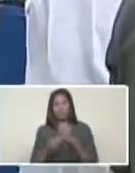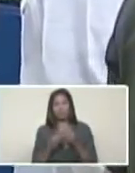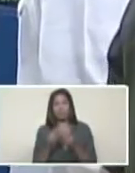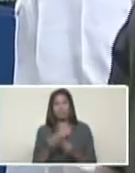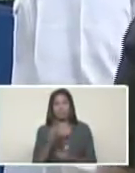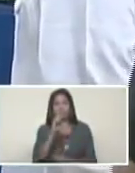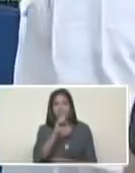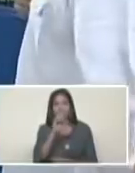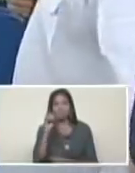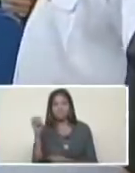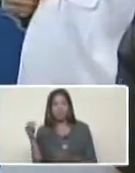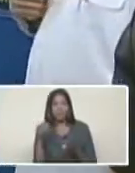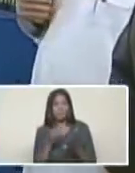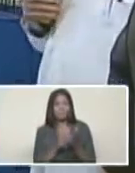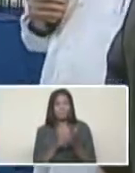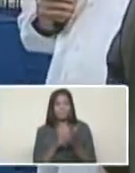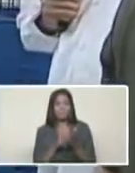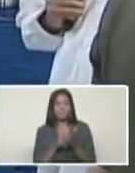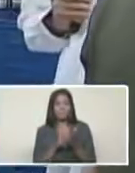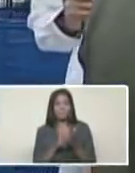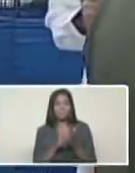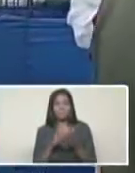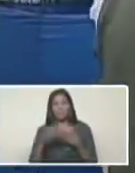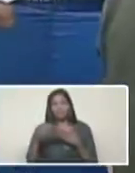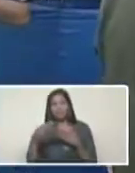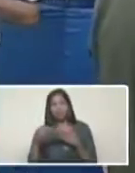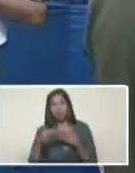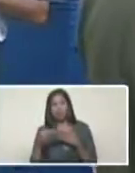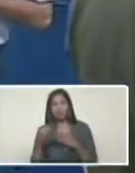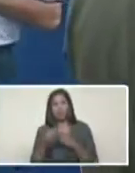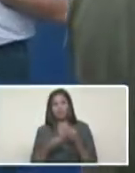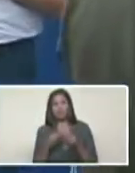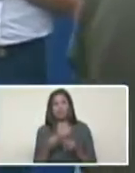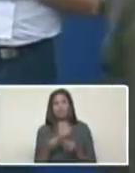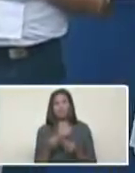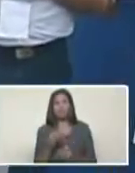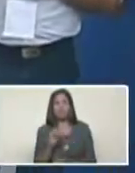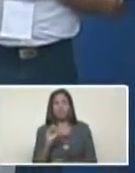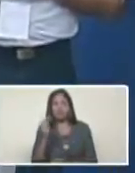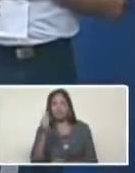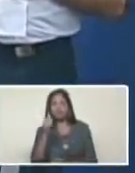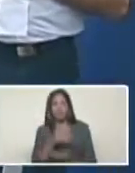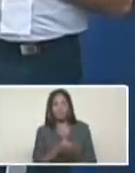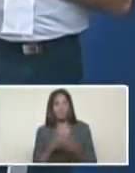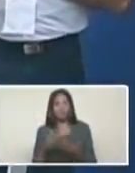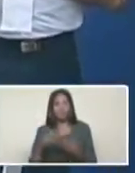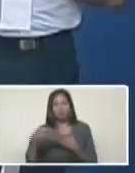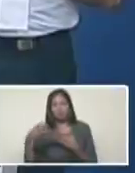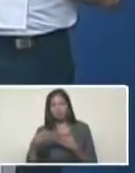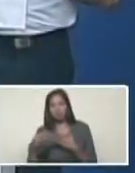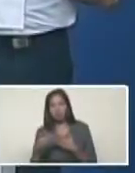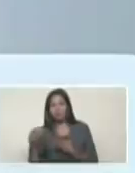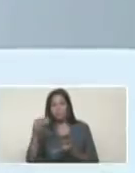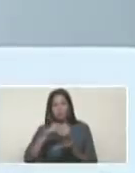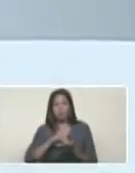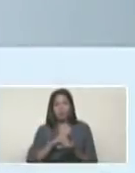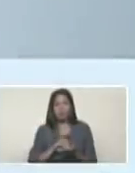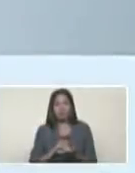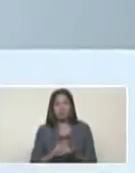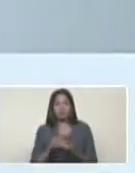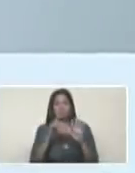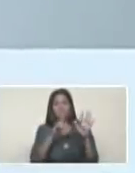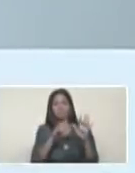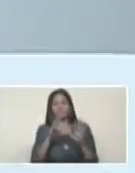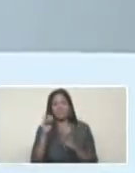mil dólares. Producir 100 nanosatélites serían 10 millones de dólares. Y colocar los 100 nanosatélites